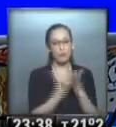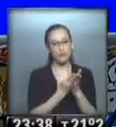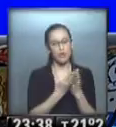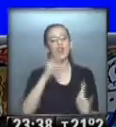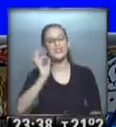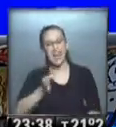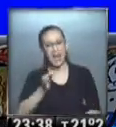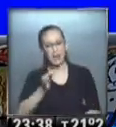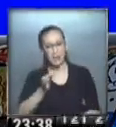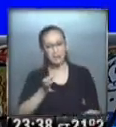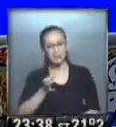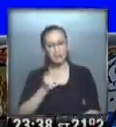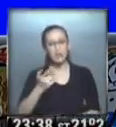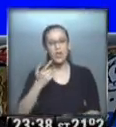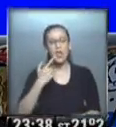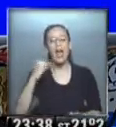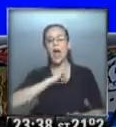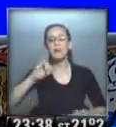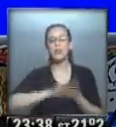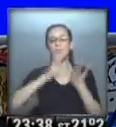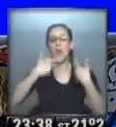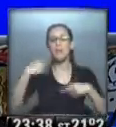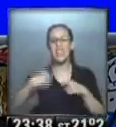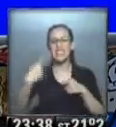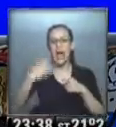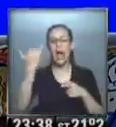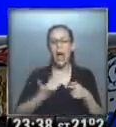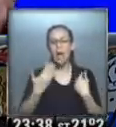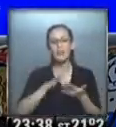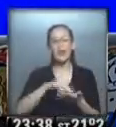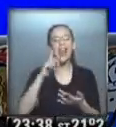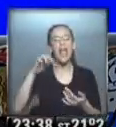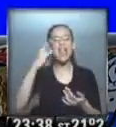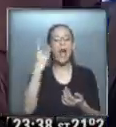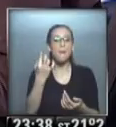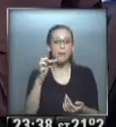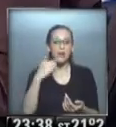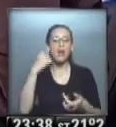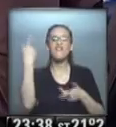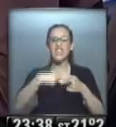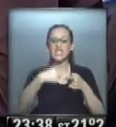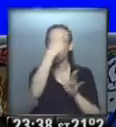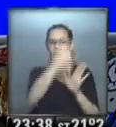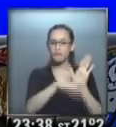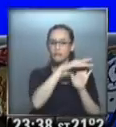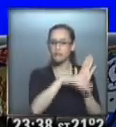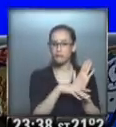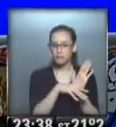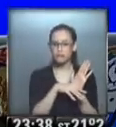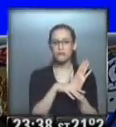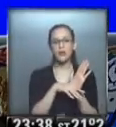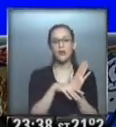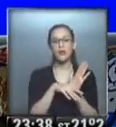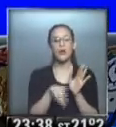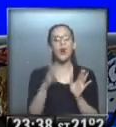entendido que cuando uno anuncia la programación de un festival está hablando del line-up del festival. Lo que tiene de particular, que por ahí vos decías que te